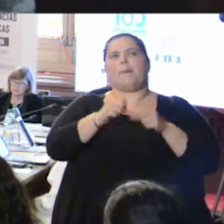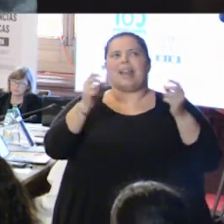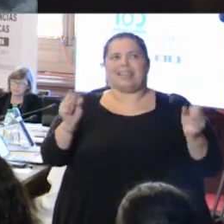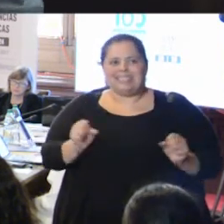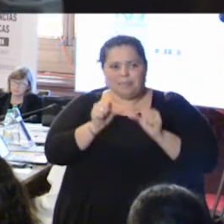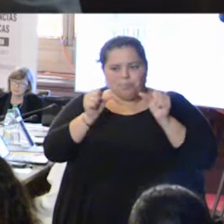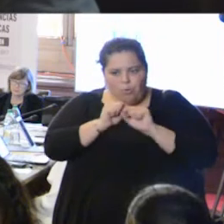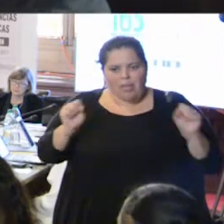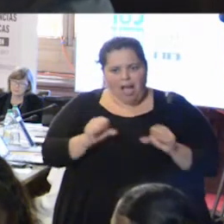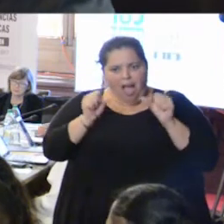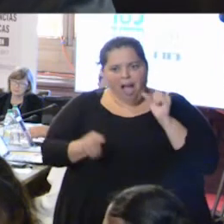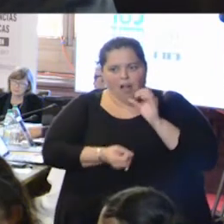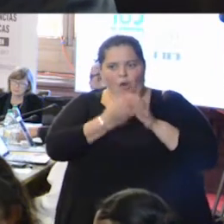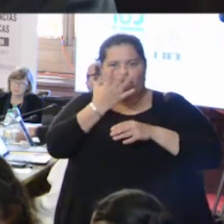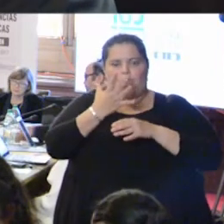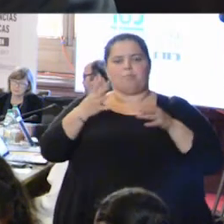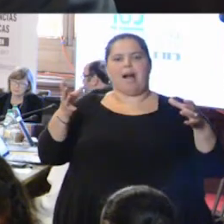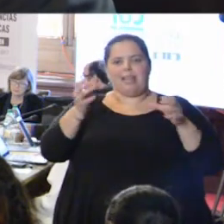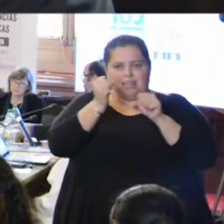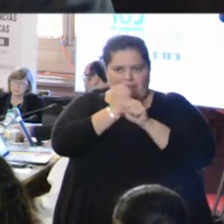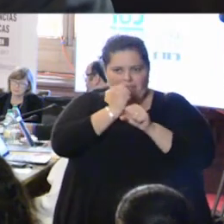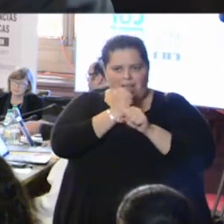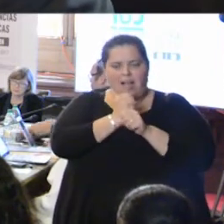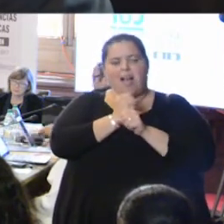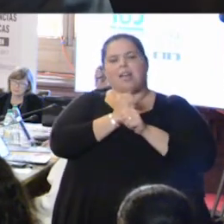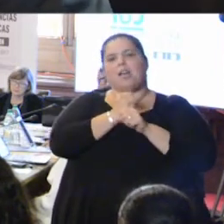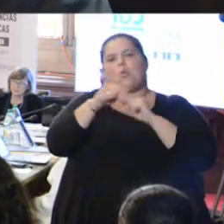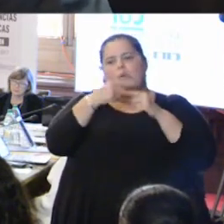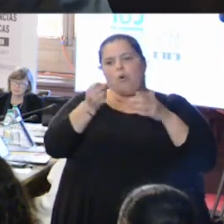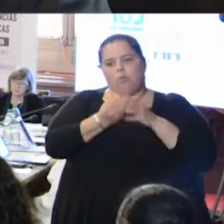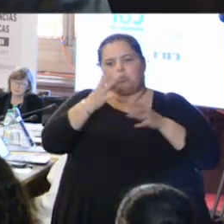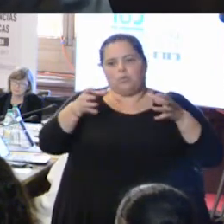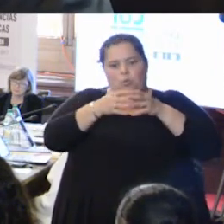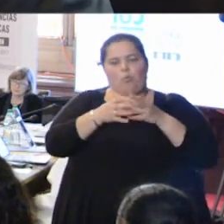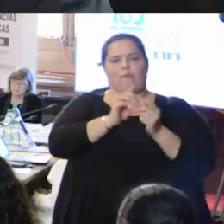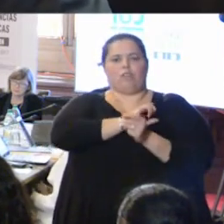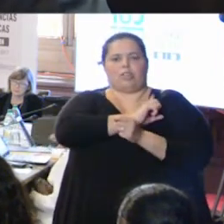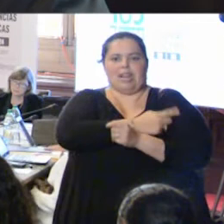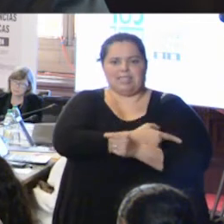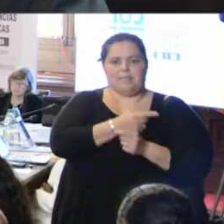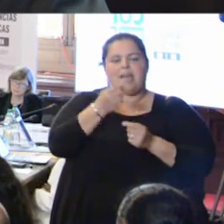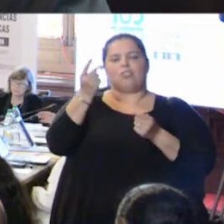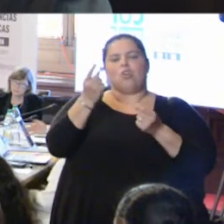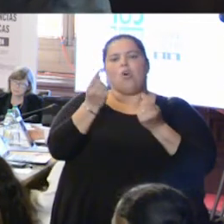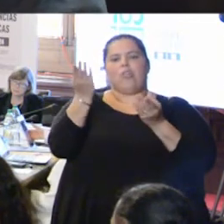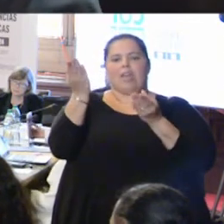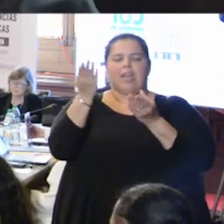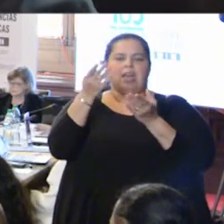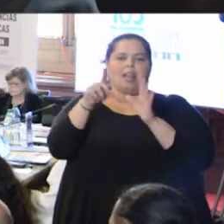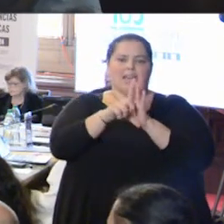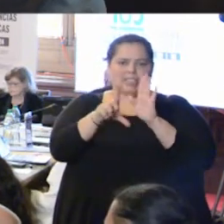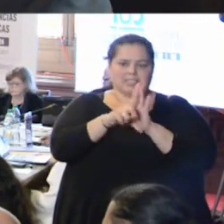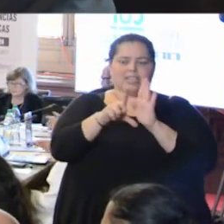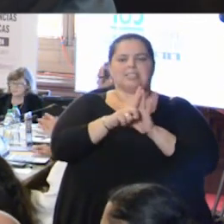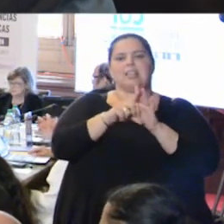conformar y trabajar en la fortalecimiento del marco jurídico de protección a defensoras